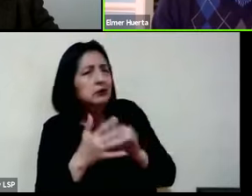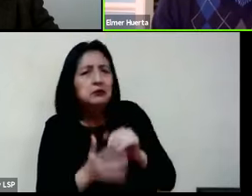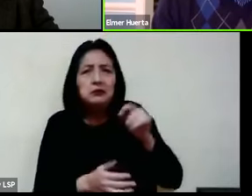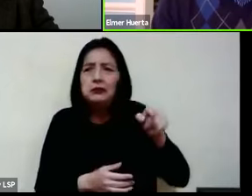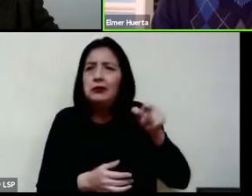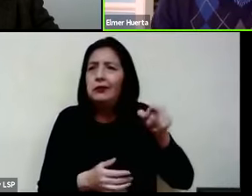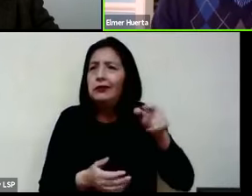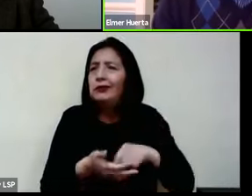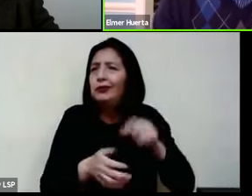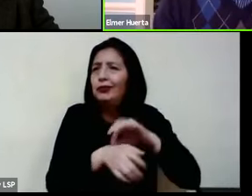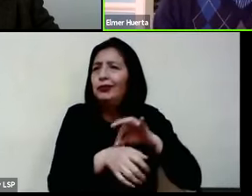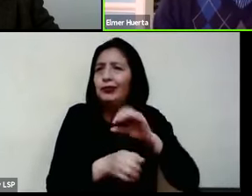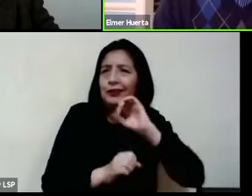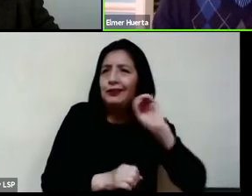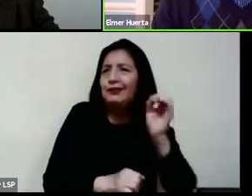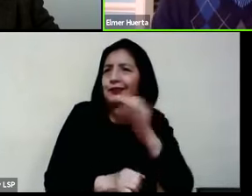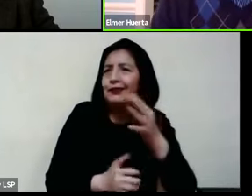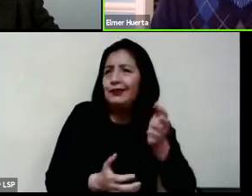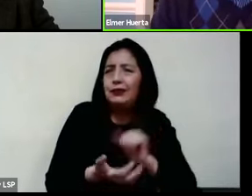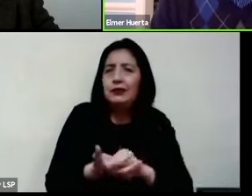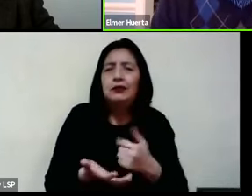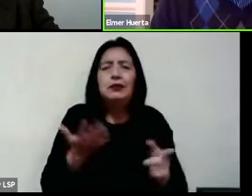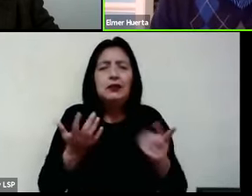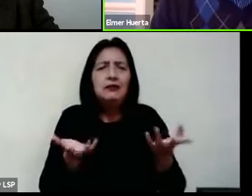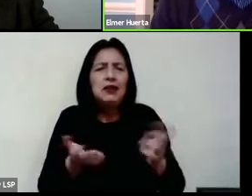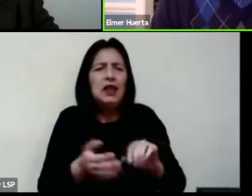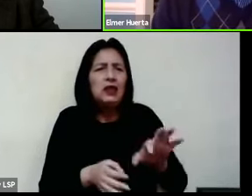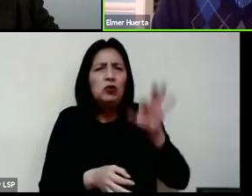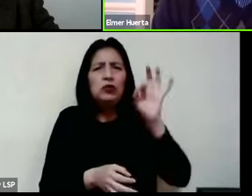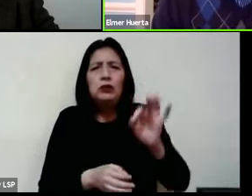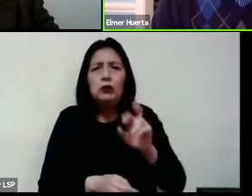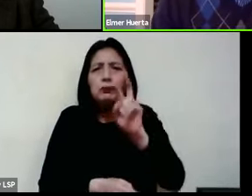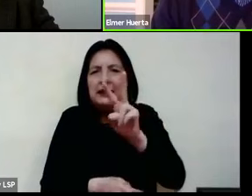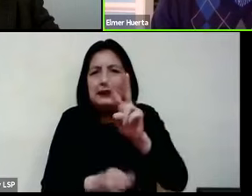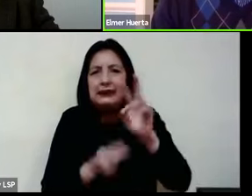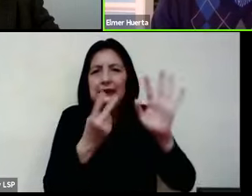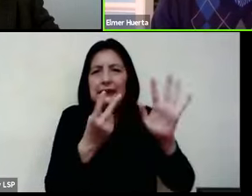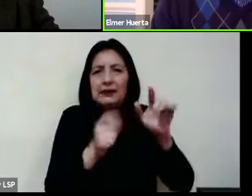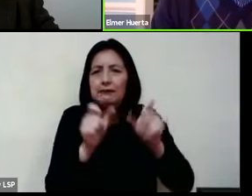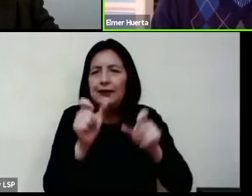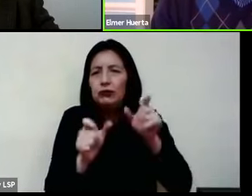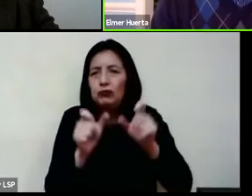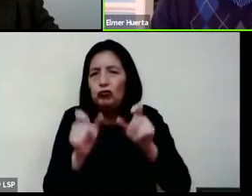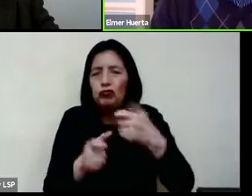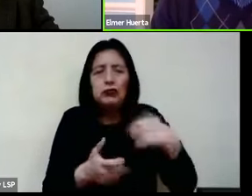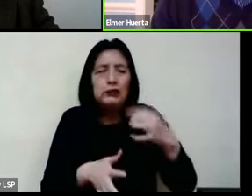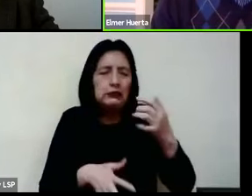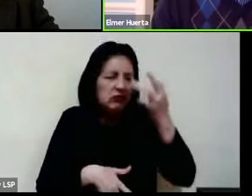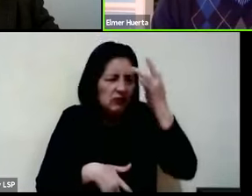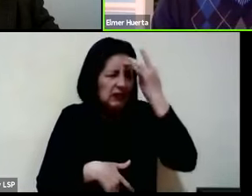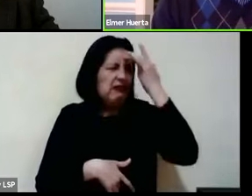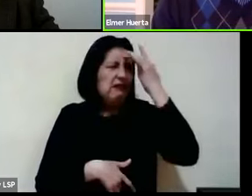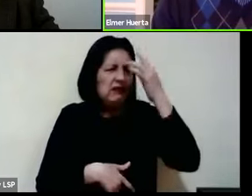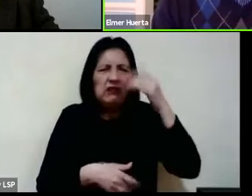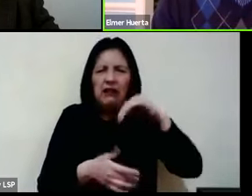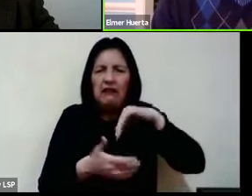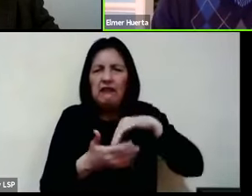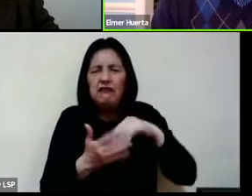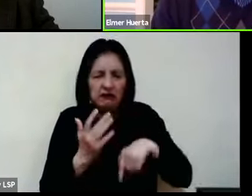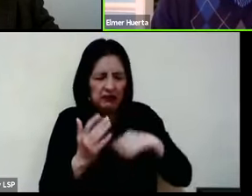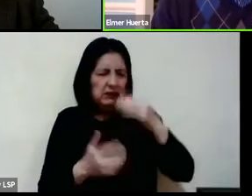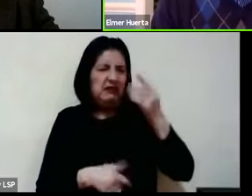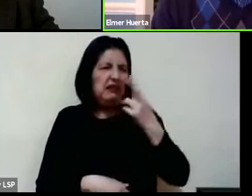funcionarios estaban diciendo. Se habían encontrado 27 casos de una enfermedad rara, de una forma